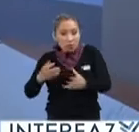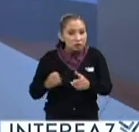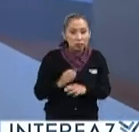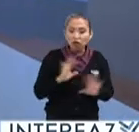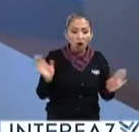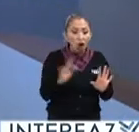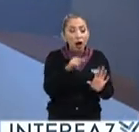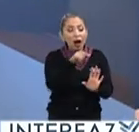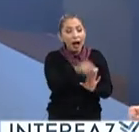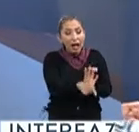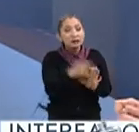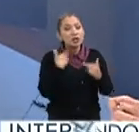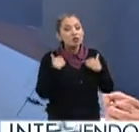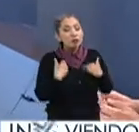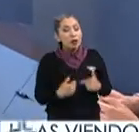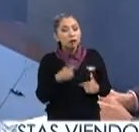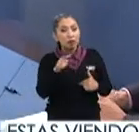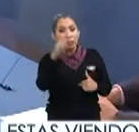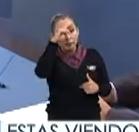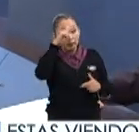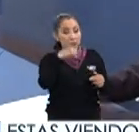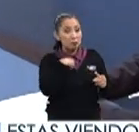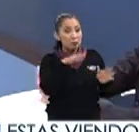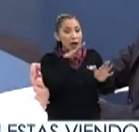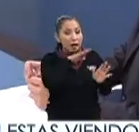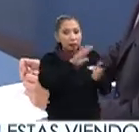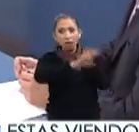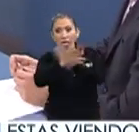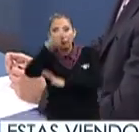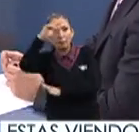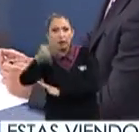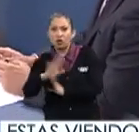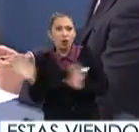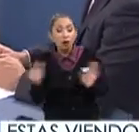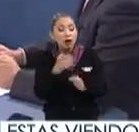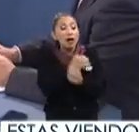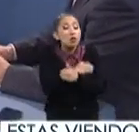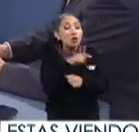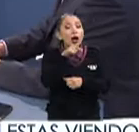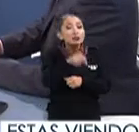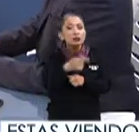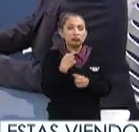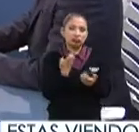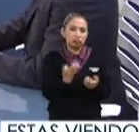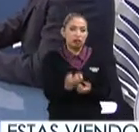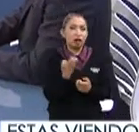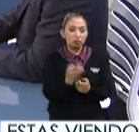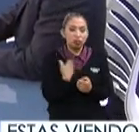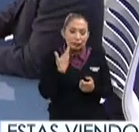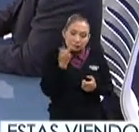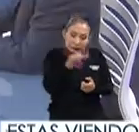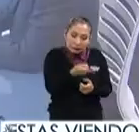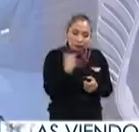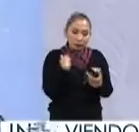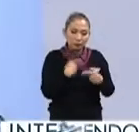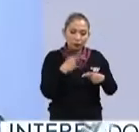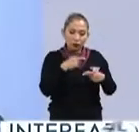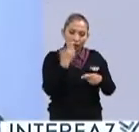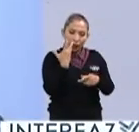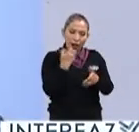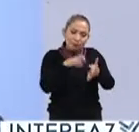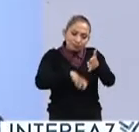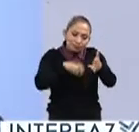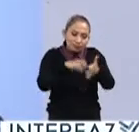sociedad. Exacto. Siendo más disfuncional que como entró. Y esta parte de la educación es justo regresar a eso, ya que